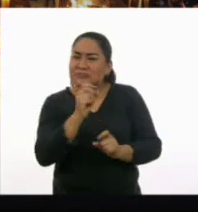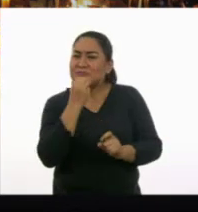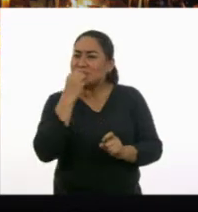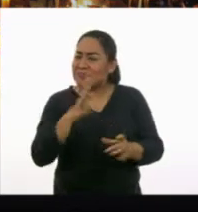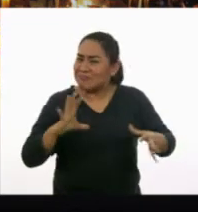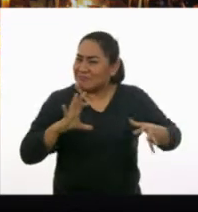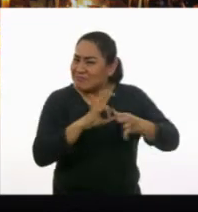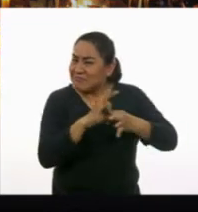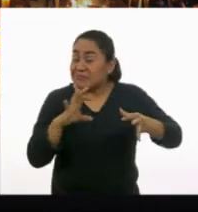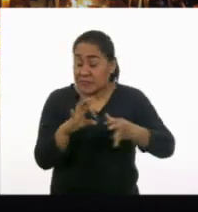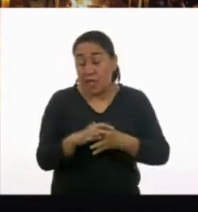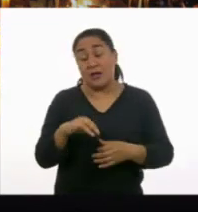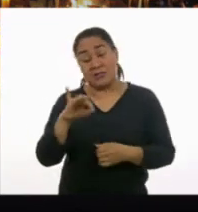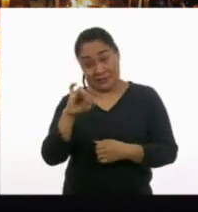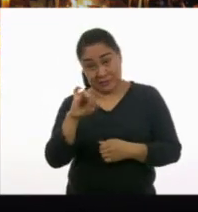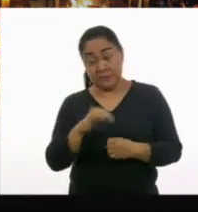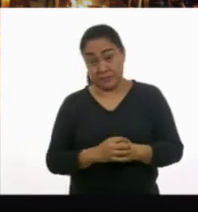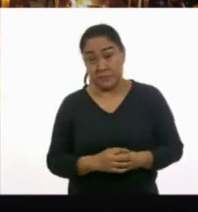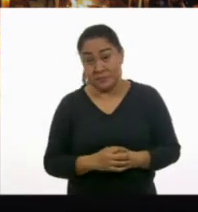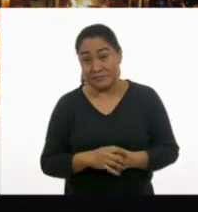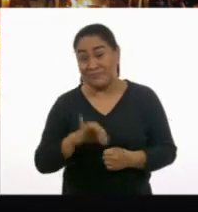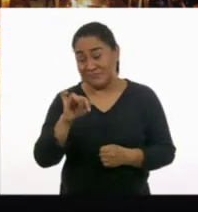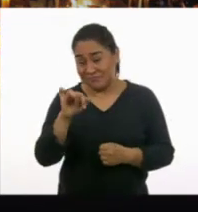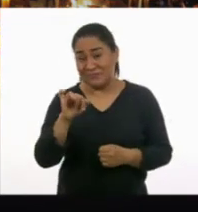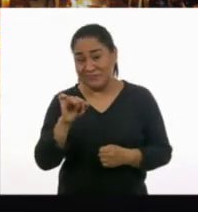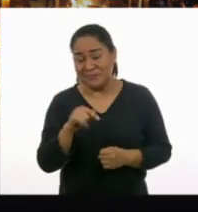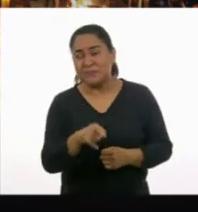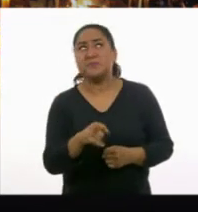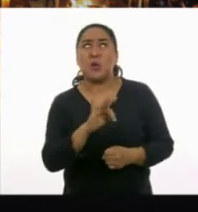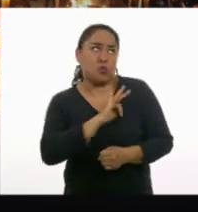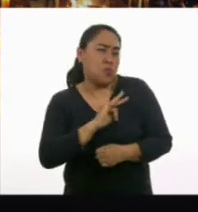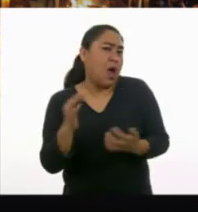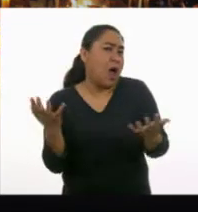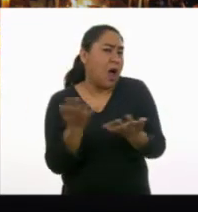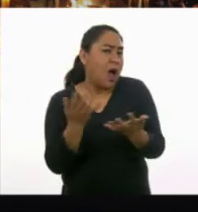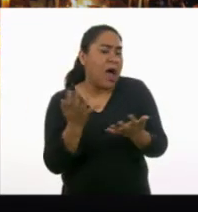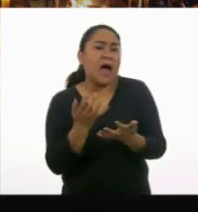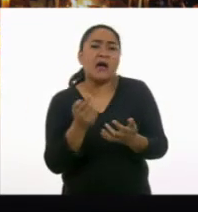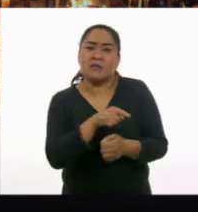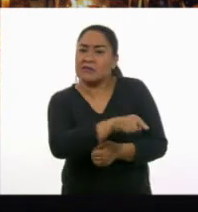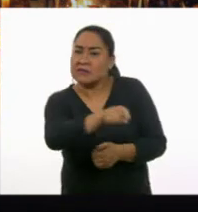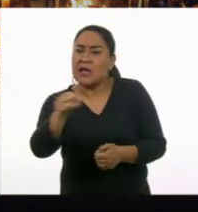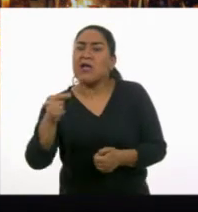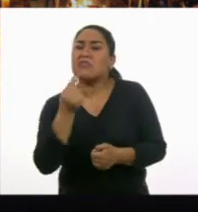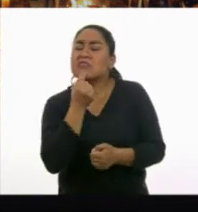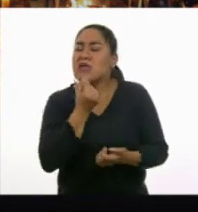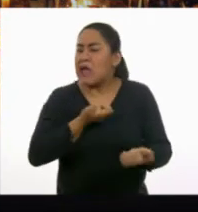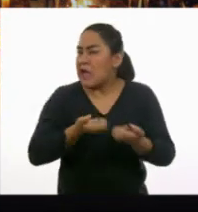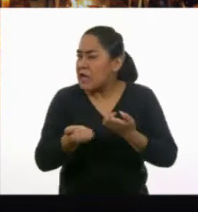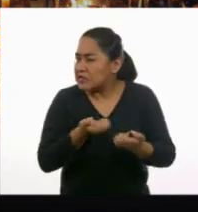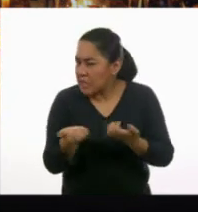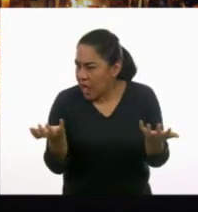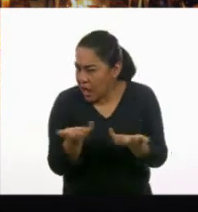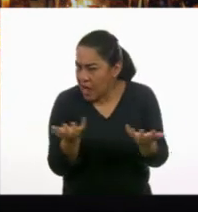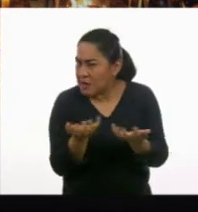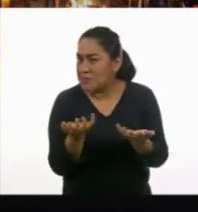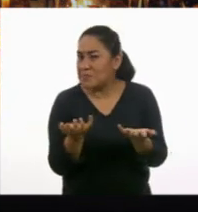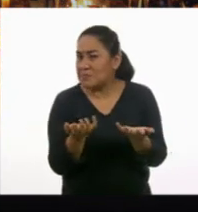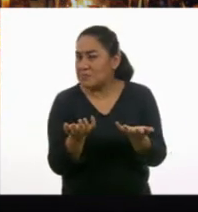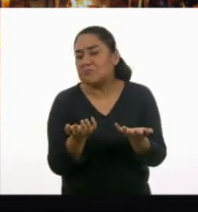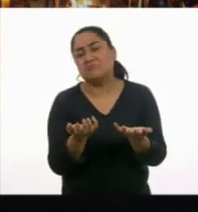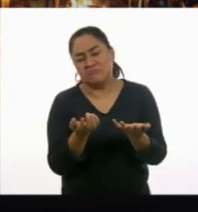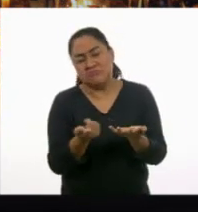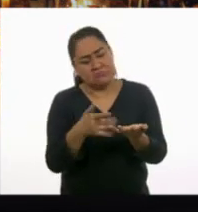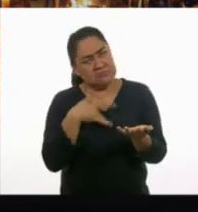más. Podemos aprender, además podemos hacer un ejercicio con los niños en donde podemos tratar